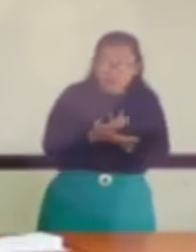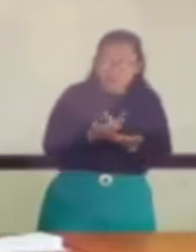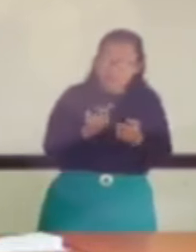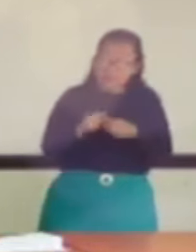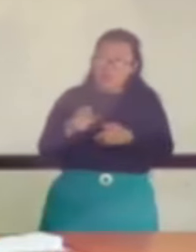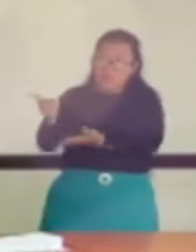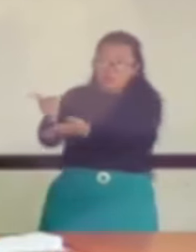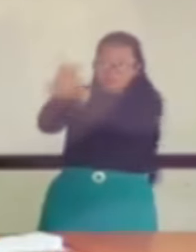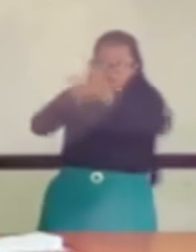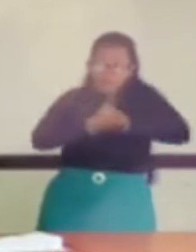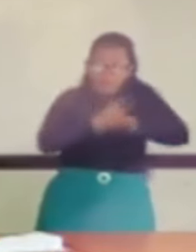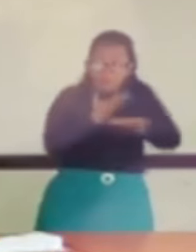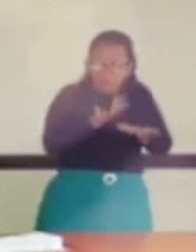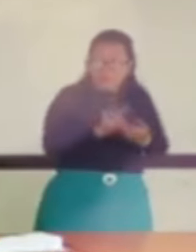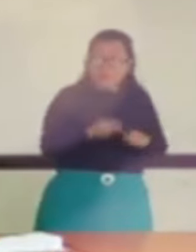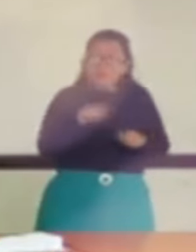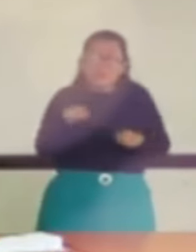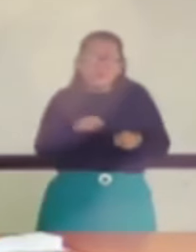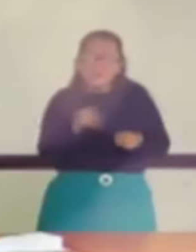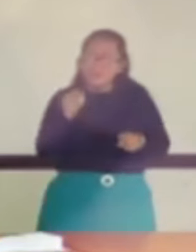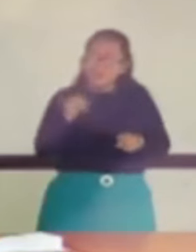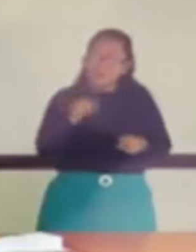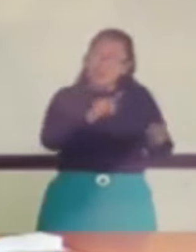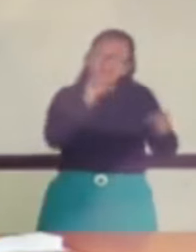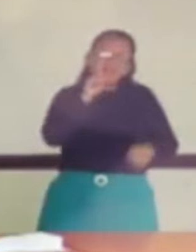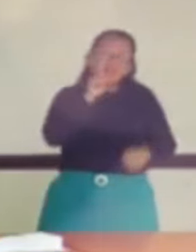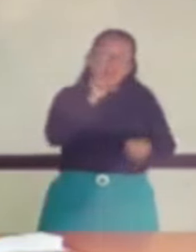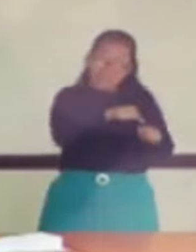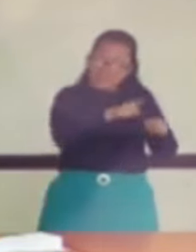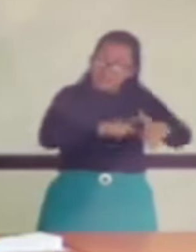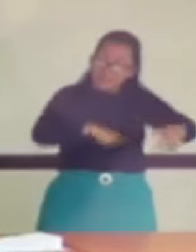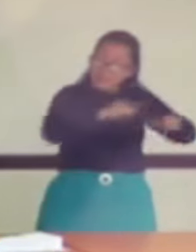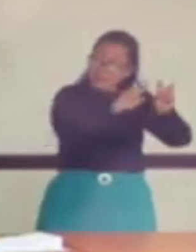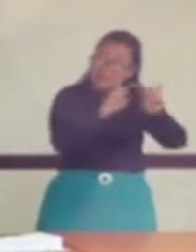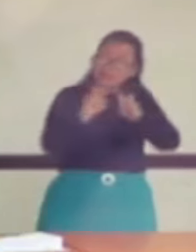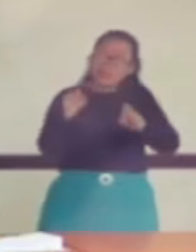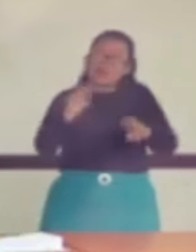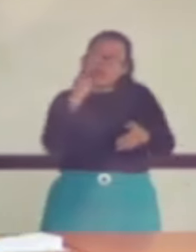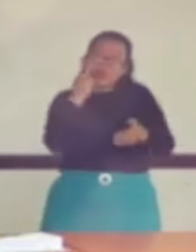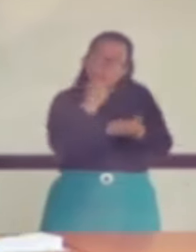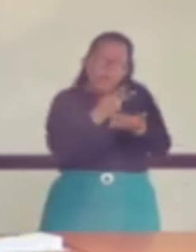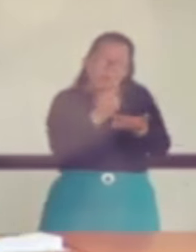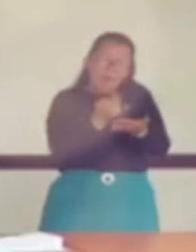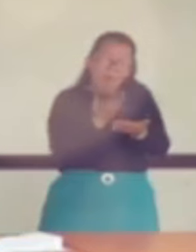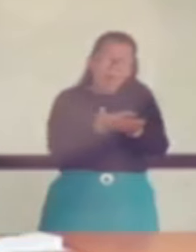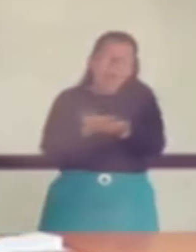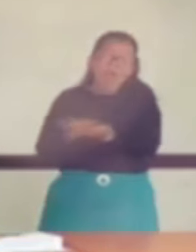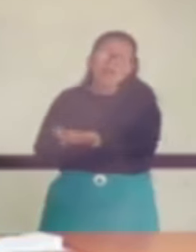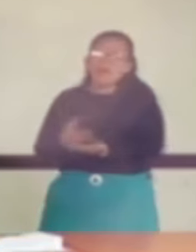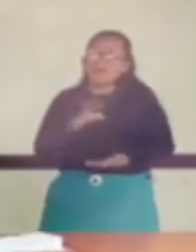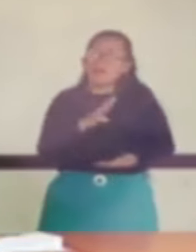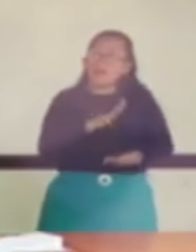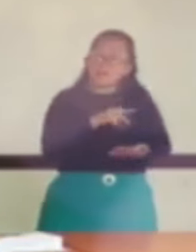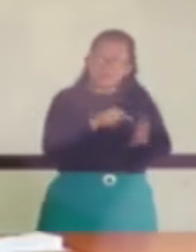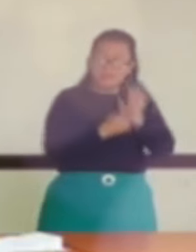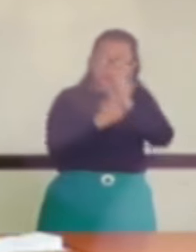¿Qué han logrado ustedes documentar, o en este caso usted como el jefe del área, qué han logrado ustedes documentar y cuáles son las evidencias que